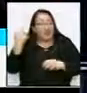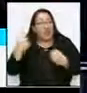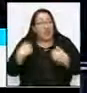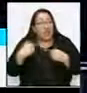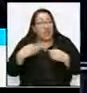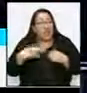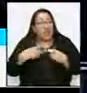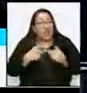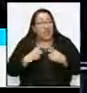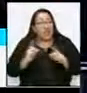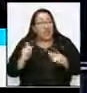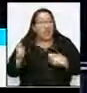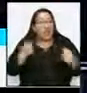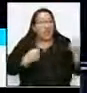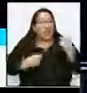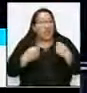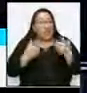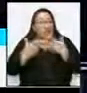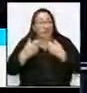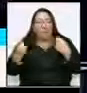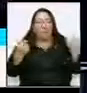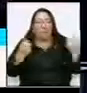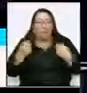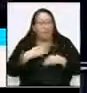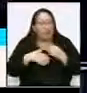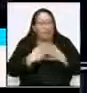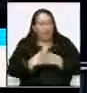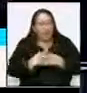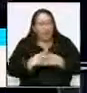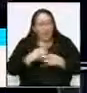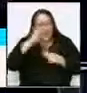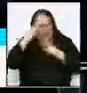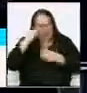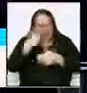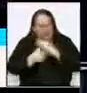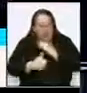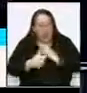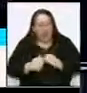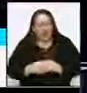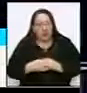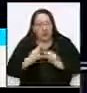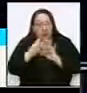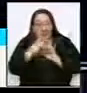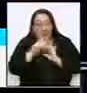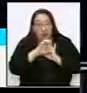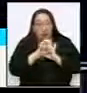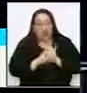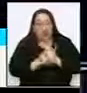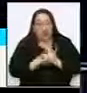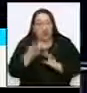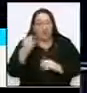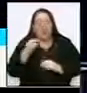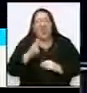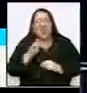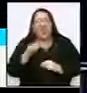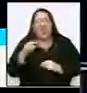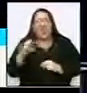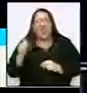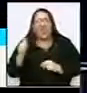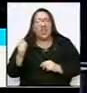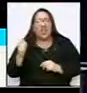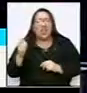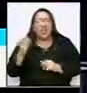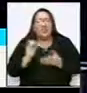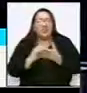libertad de comercio, libertad de industria y democracia interna, la Constitución de Virginia es mucho más antigua que la Constitución